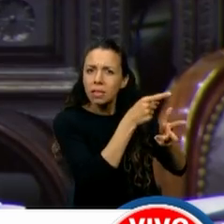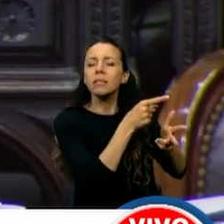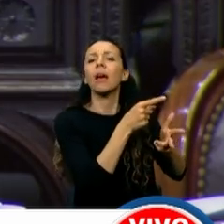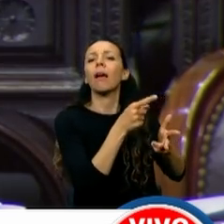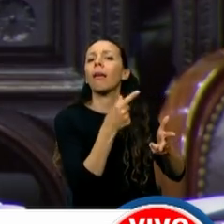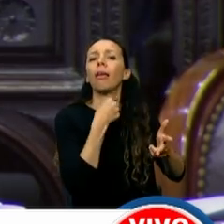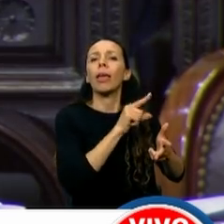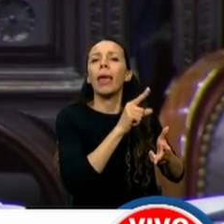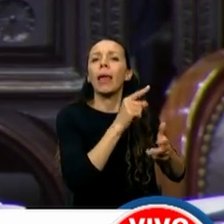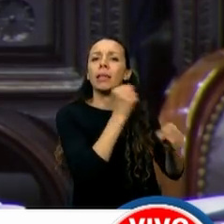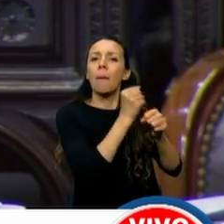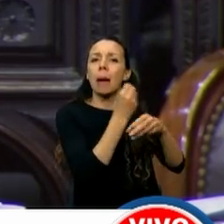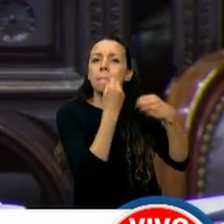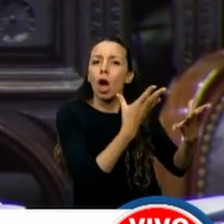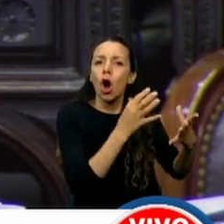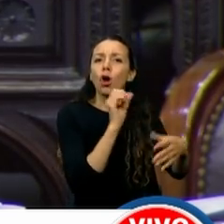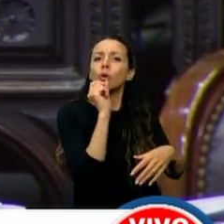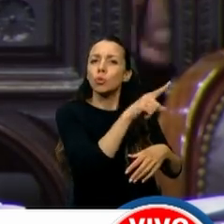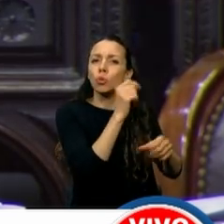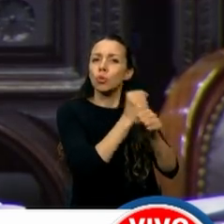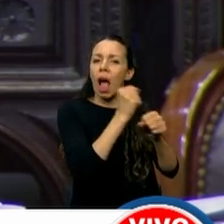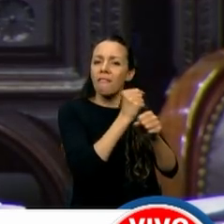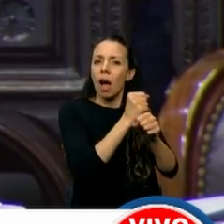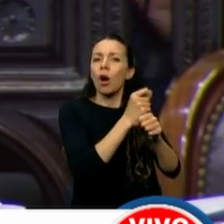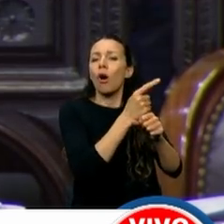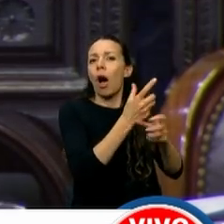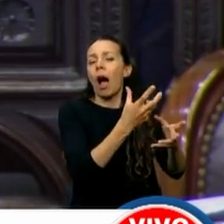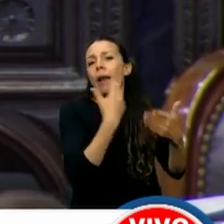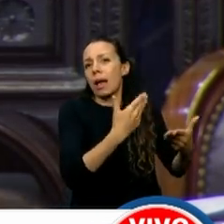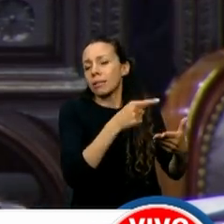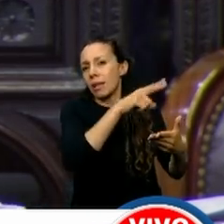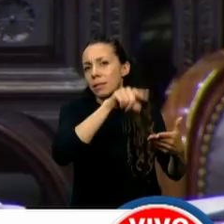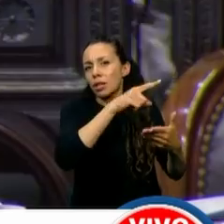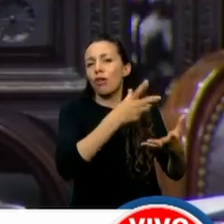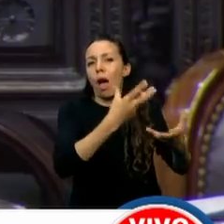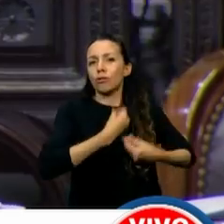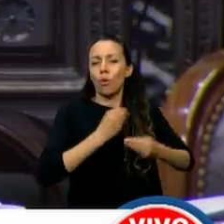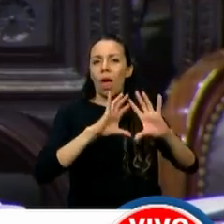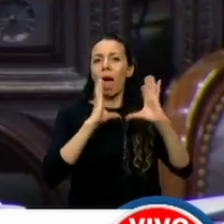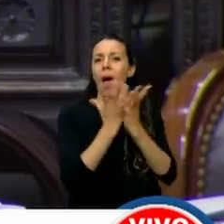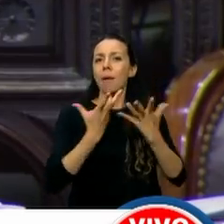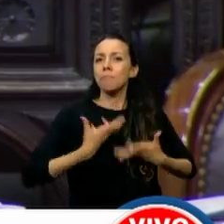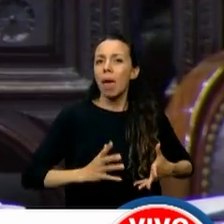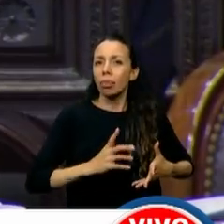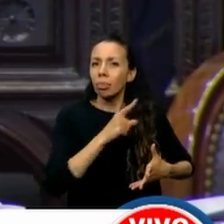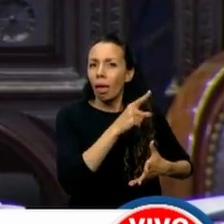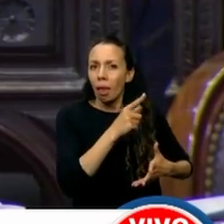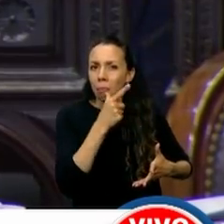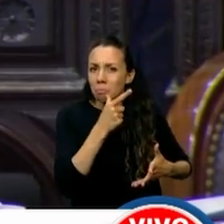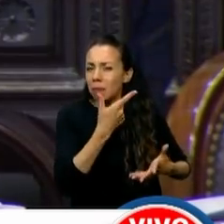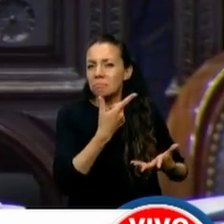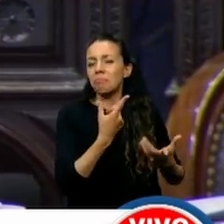que no quieren que cobren justamente por el servicio ambiental que nos prestan a todos ya todas parece que hay un